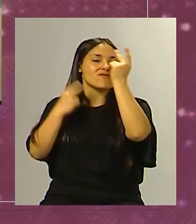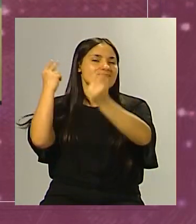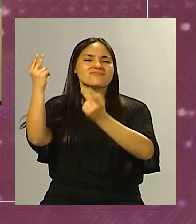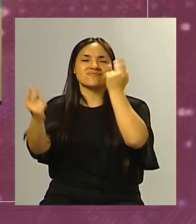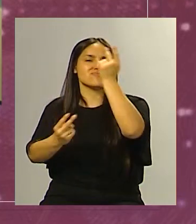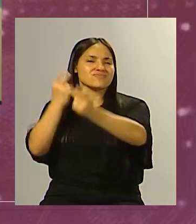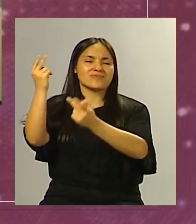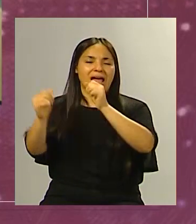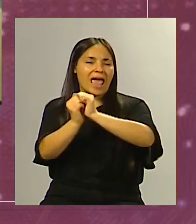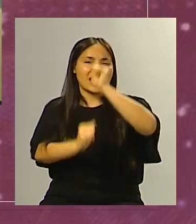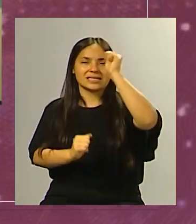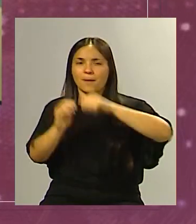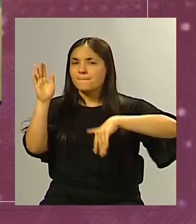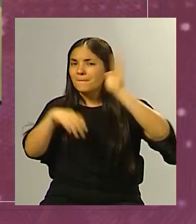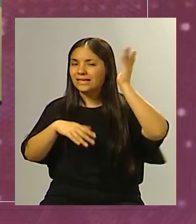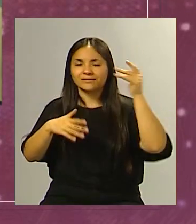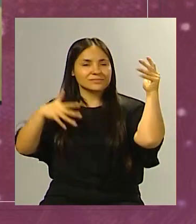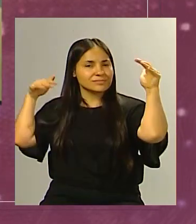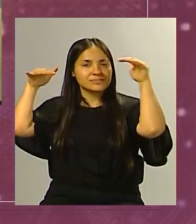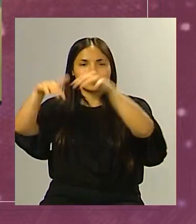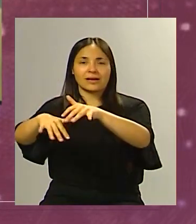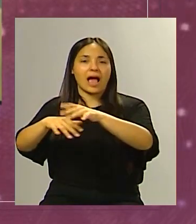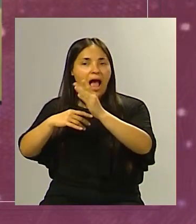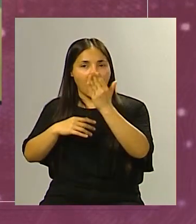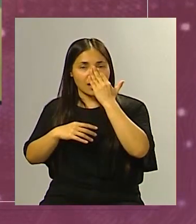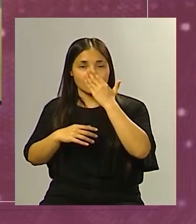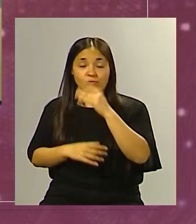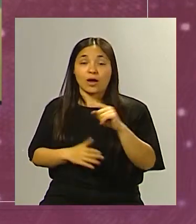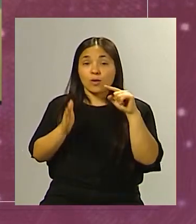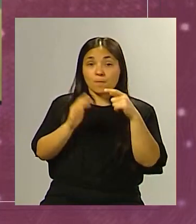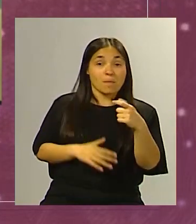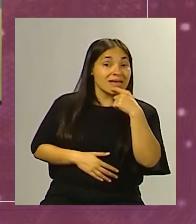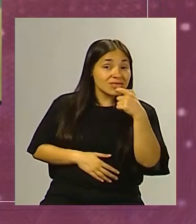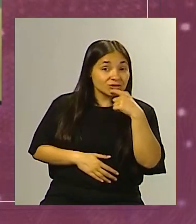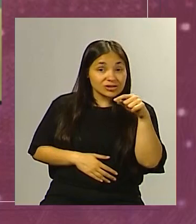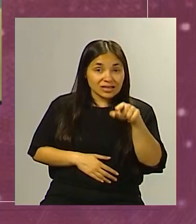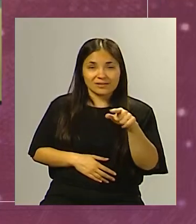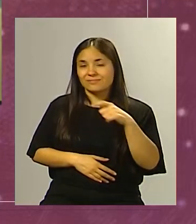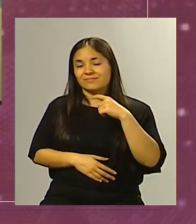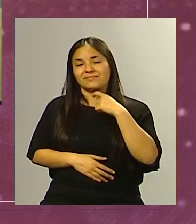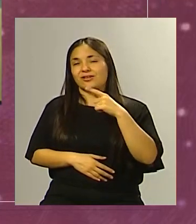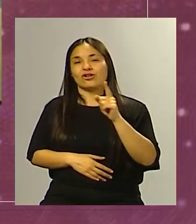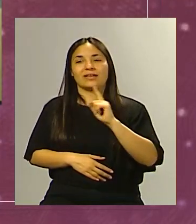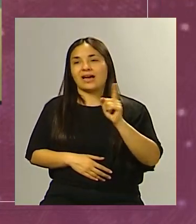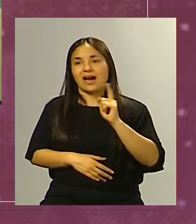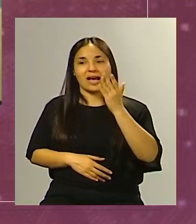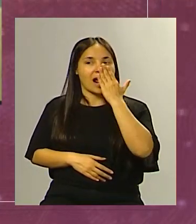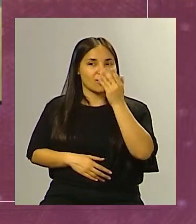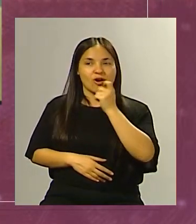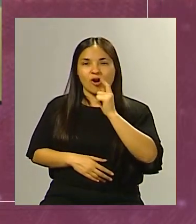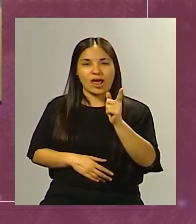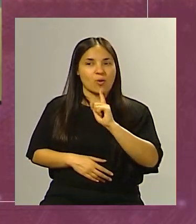que más egresados va es a Carlos Paz. Puntualmente el mendocino, no quiere saber nada con Carlos Paz. ¿Le gusta